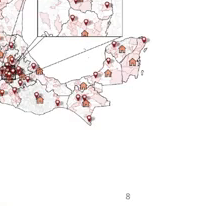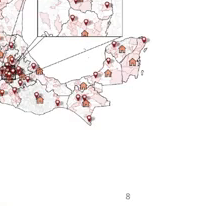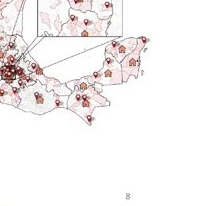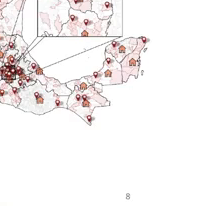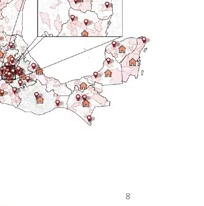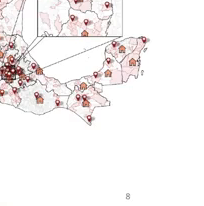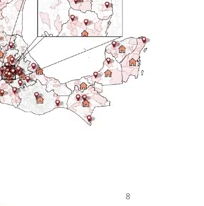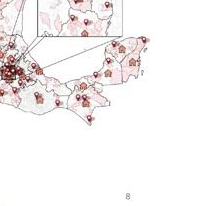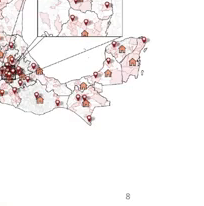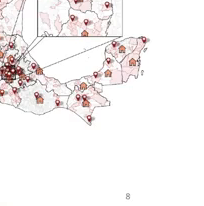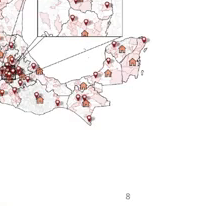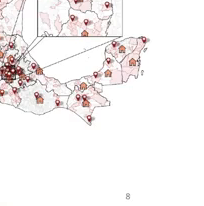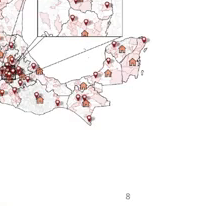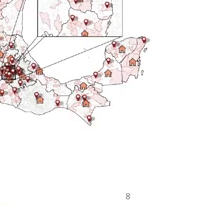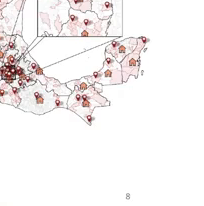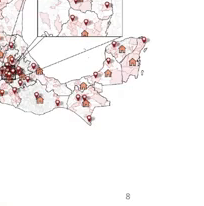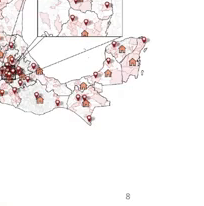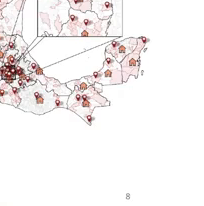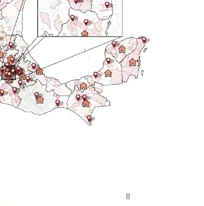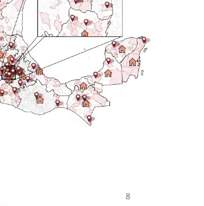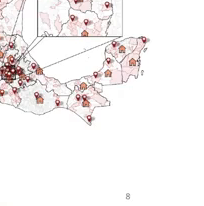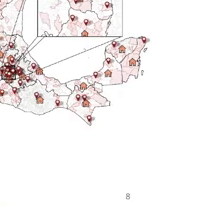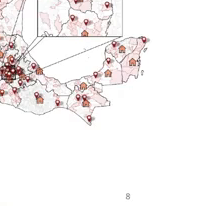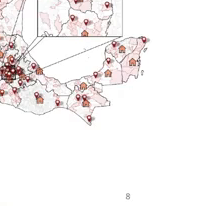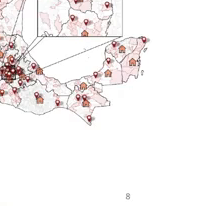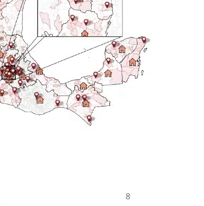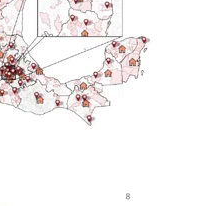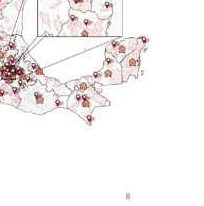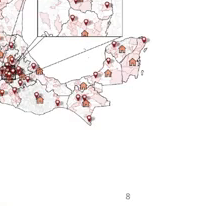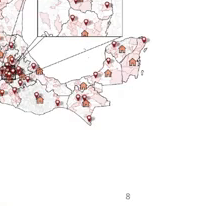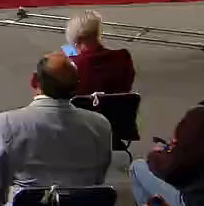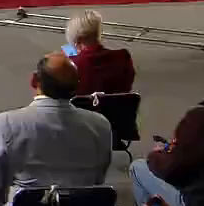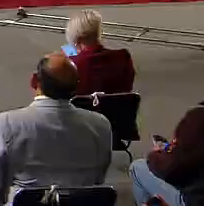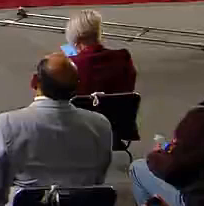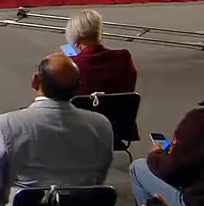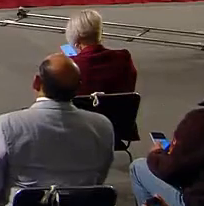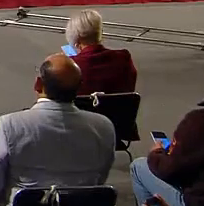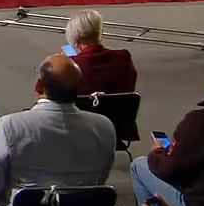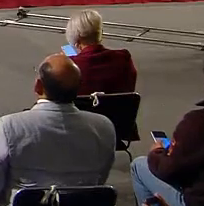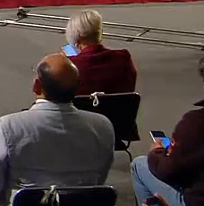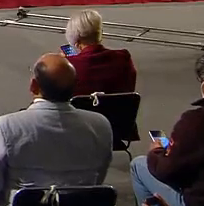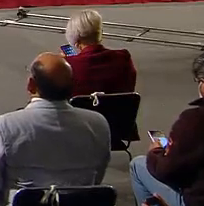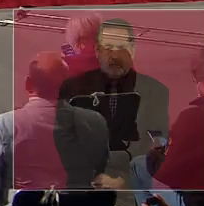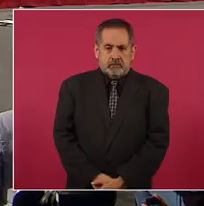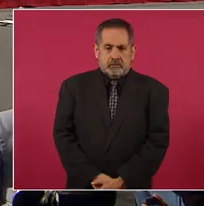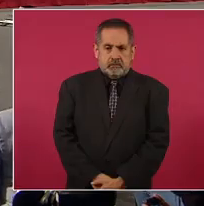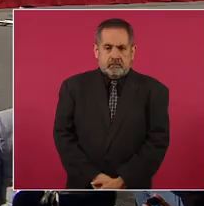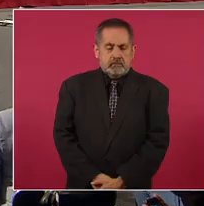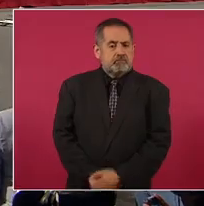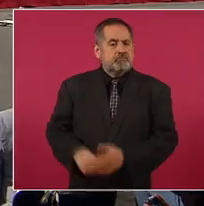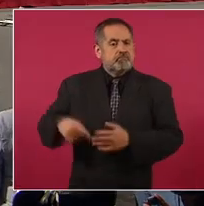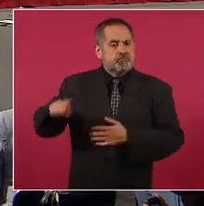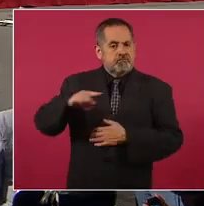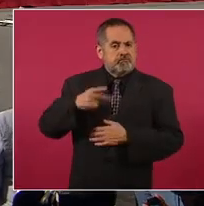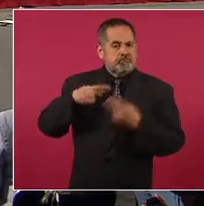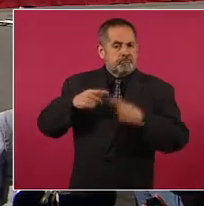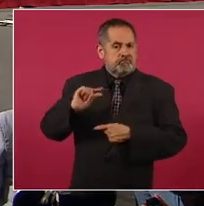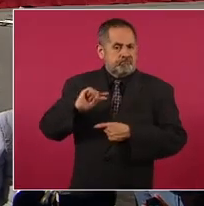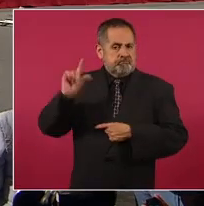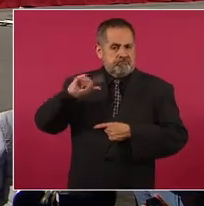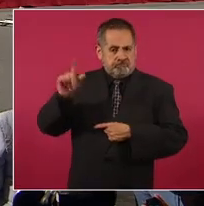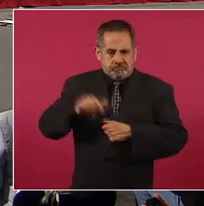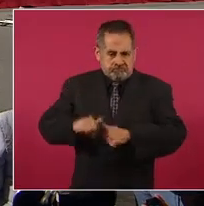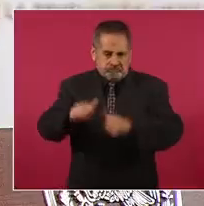país que enfrentan situaciones de violencia, todas atendidas por personal especializado en estas